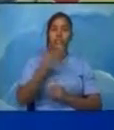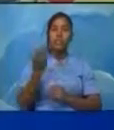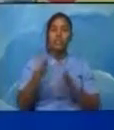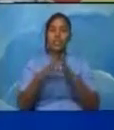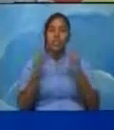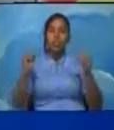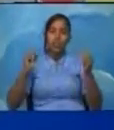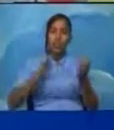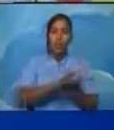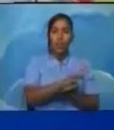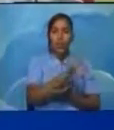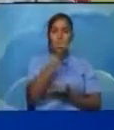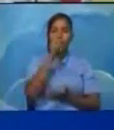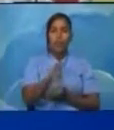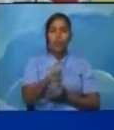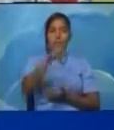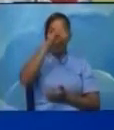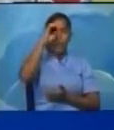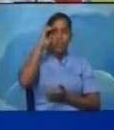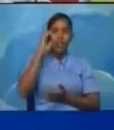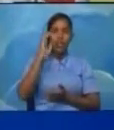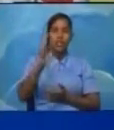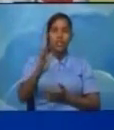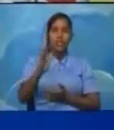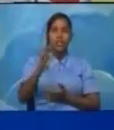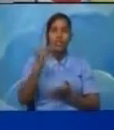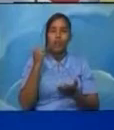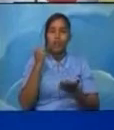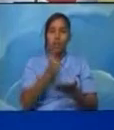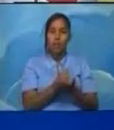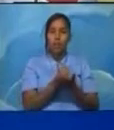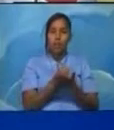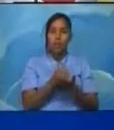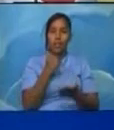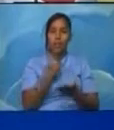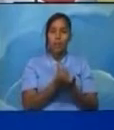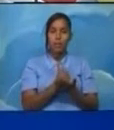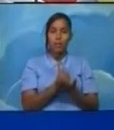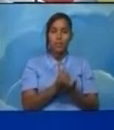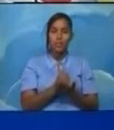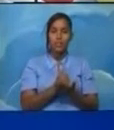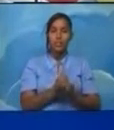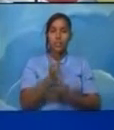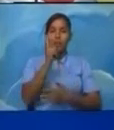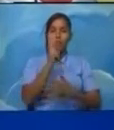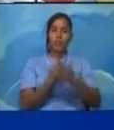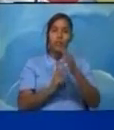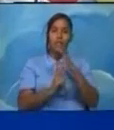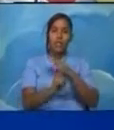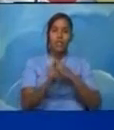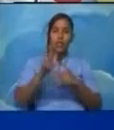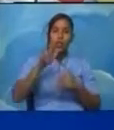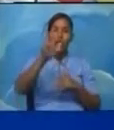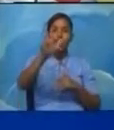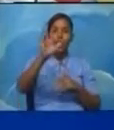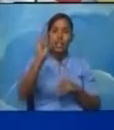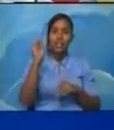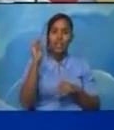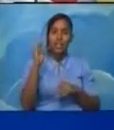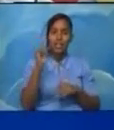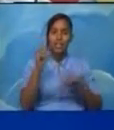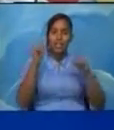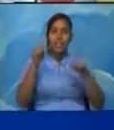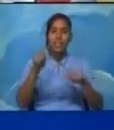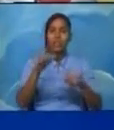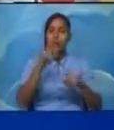toda la gloria sea para el Señor. Amén. Versículo 37.